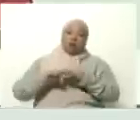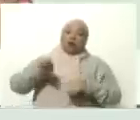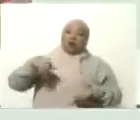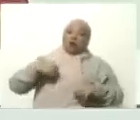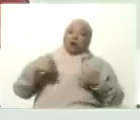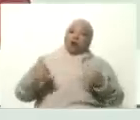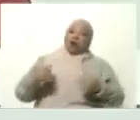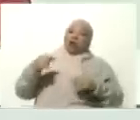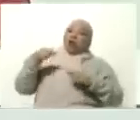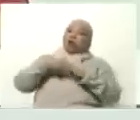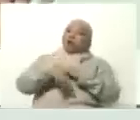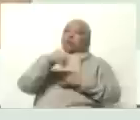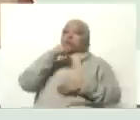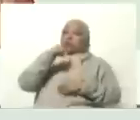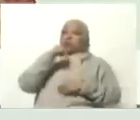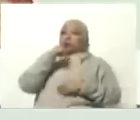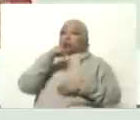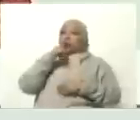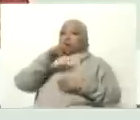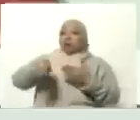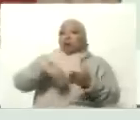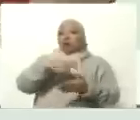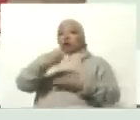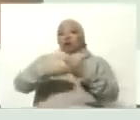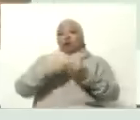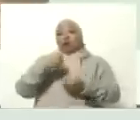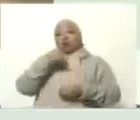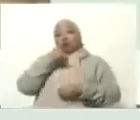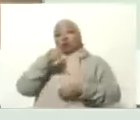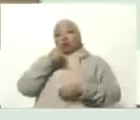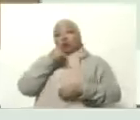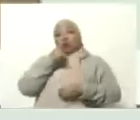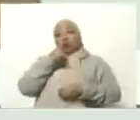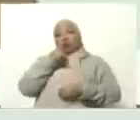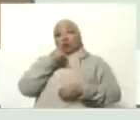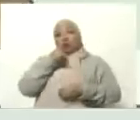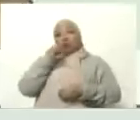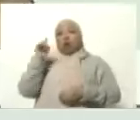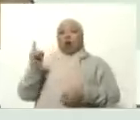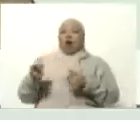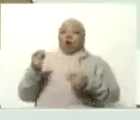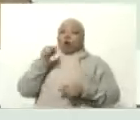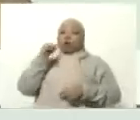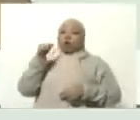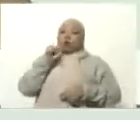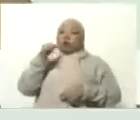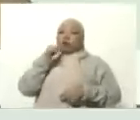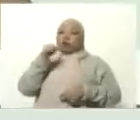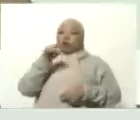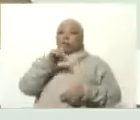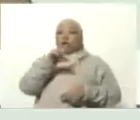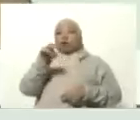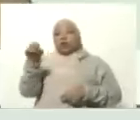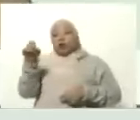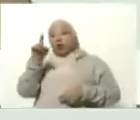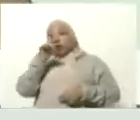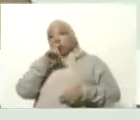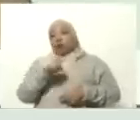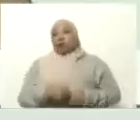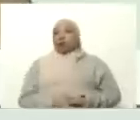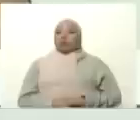Nosotros hemos insistido, por ejemplo, en el caso de Venezuela, que hay petróleo suficiente, dicen algunos, que para más de 100 años.